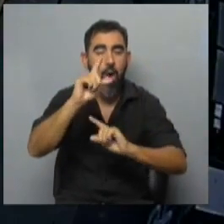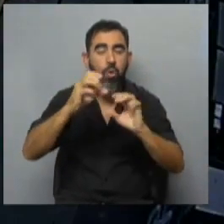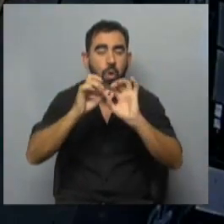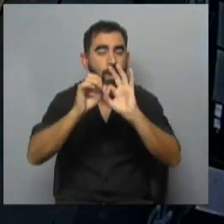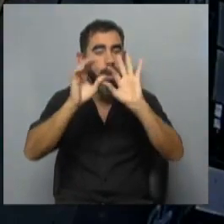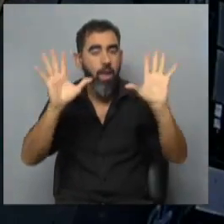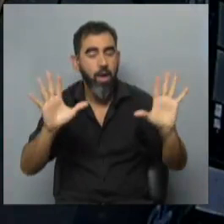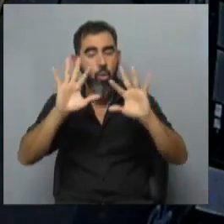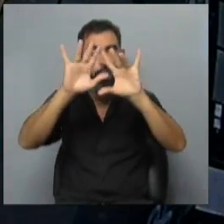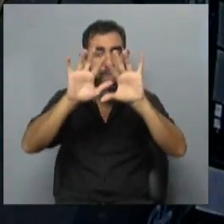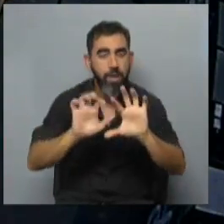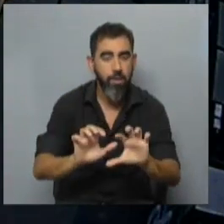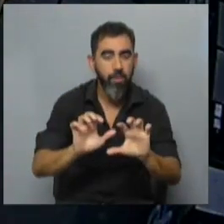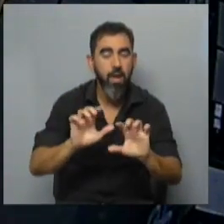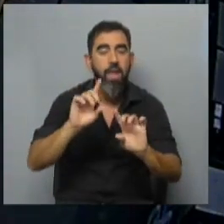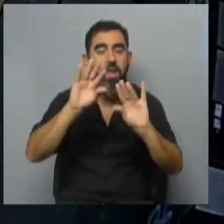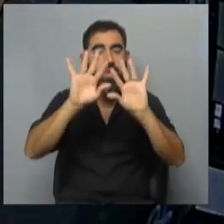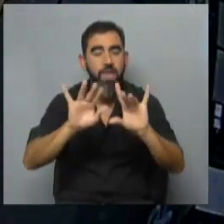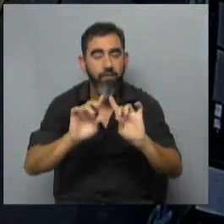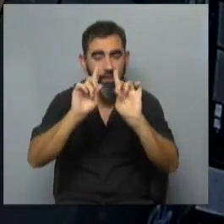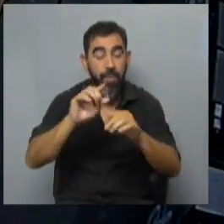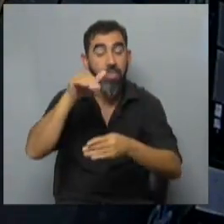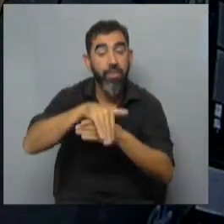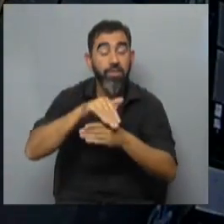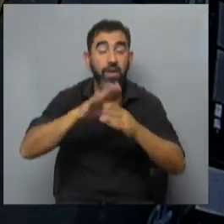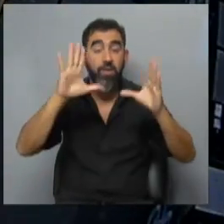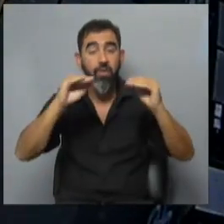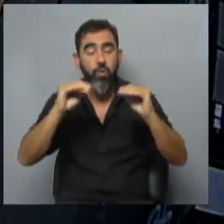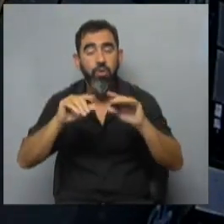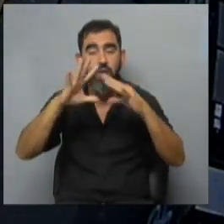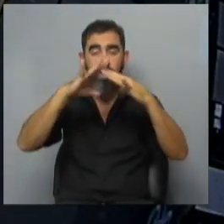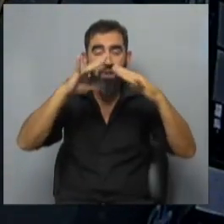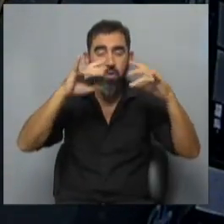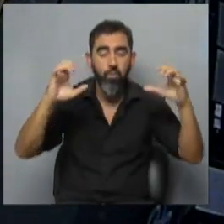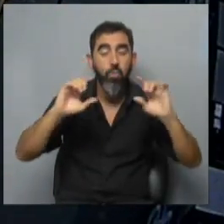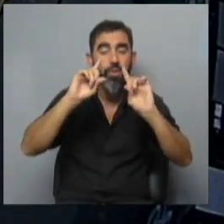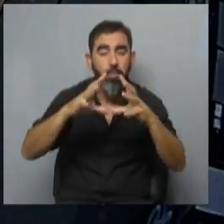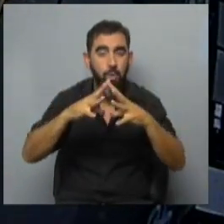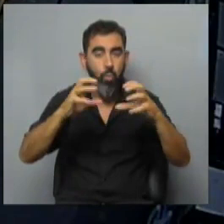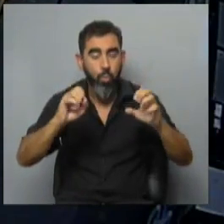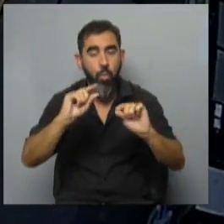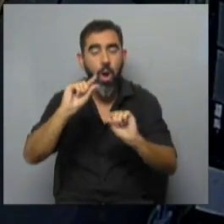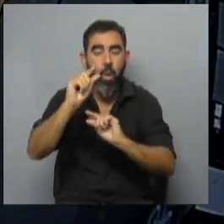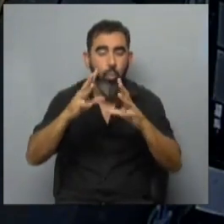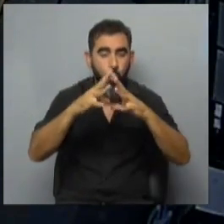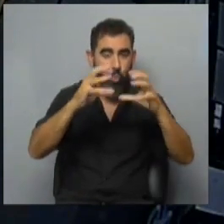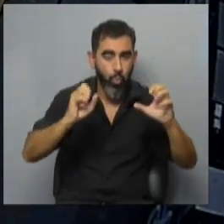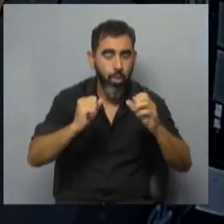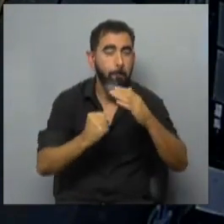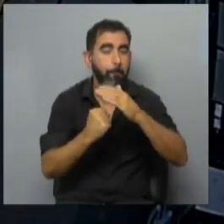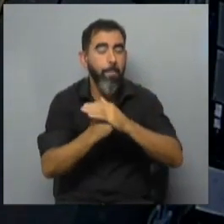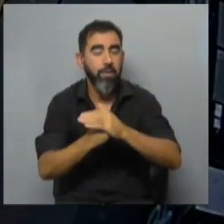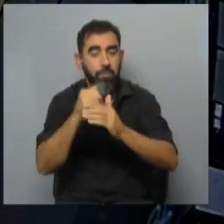claro con neblinas y bancos de niebla la tarde y noche va a seguir con cielo algo nuboso también períodos de nuboso con una